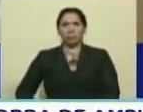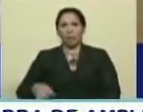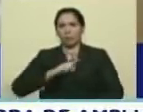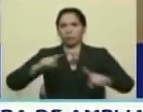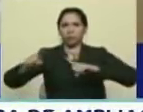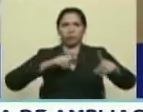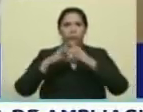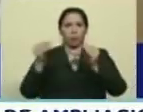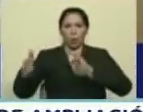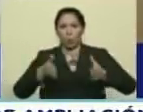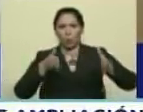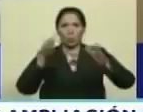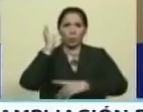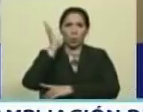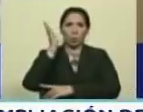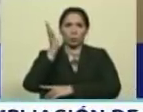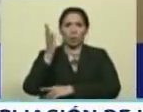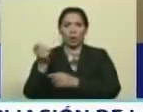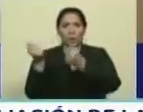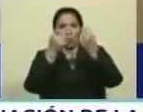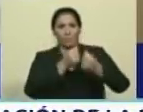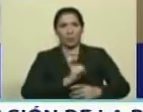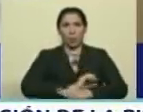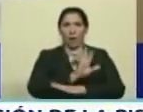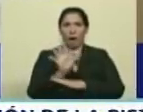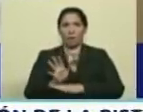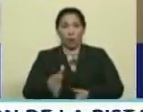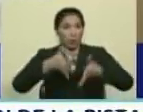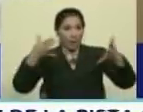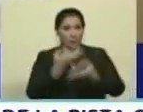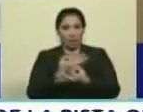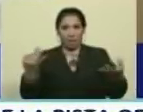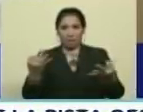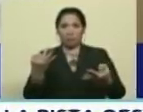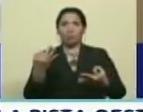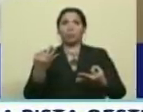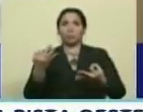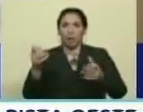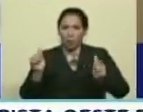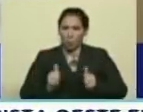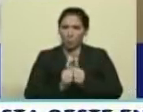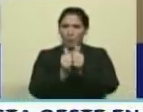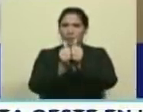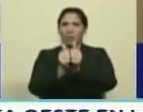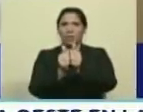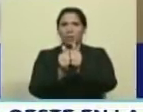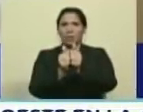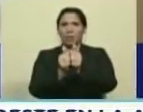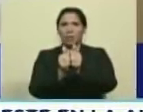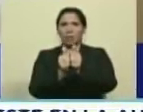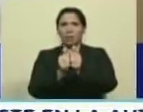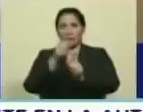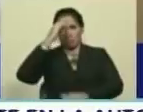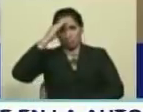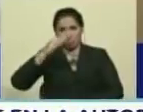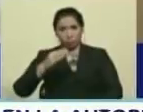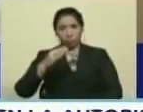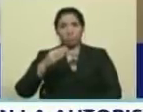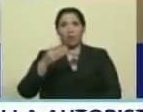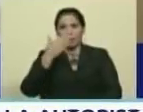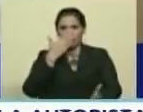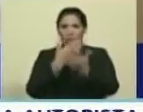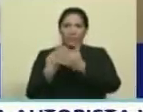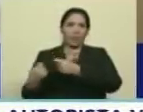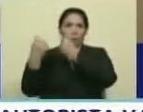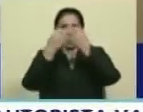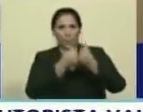la conducción del Consejo Económico del ALBA por los grandes éxitos del compañero don Evo Morales Ayma al frente de la